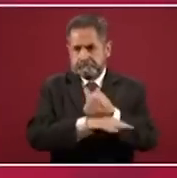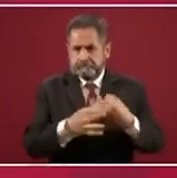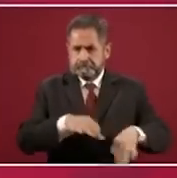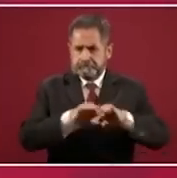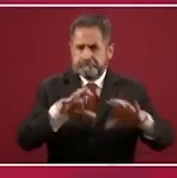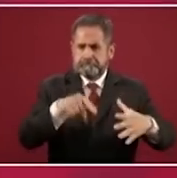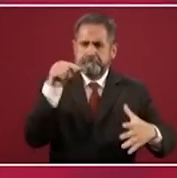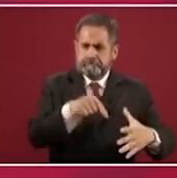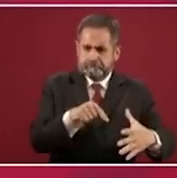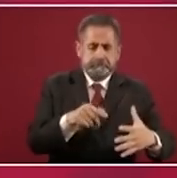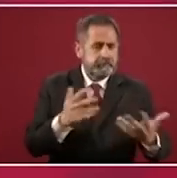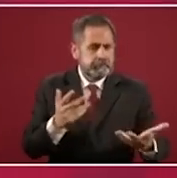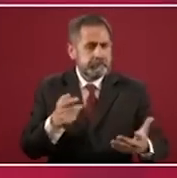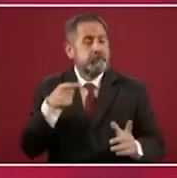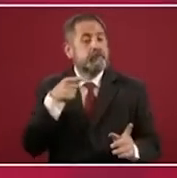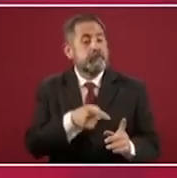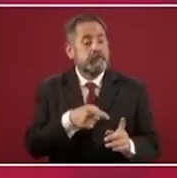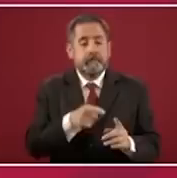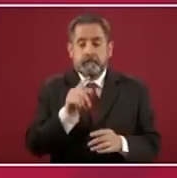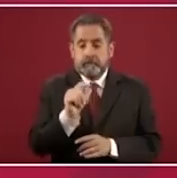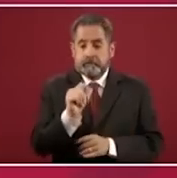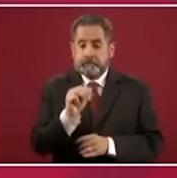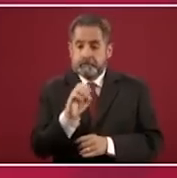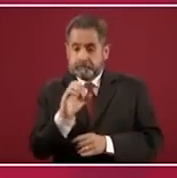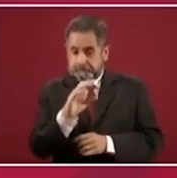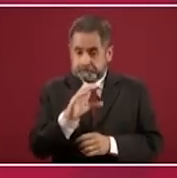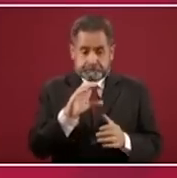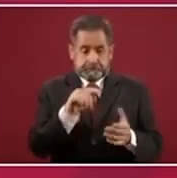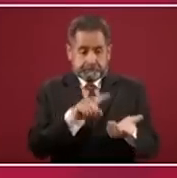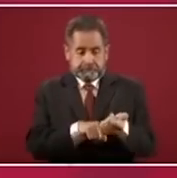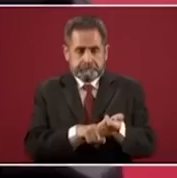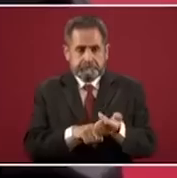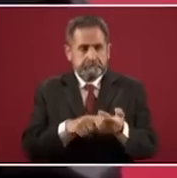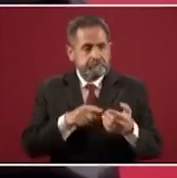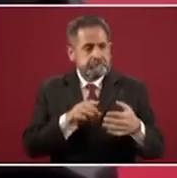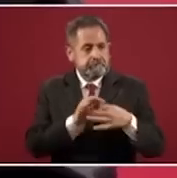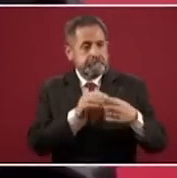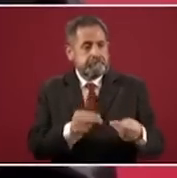porque nos permite ser un país muy atractivo